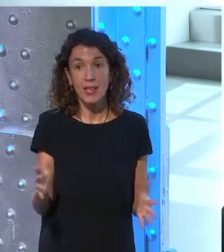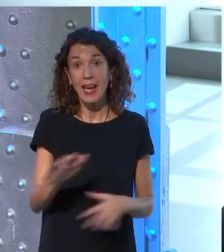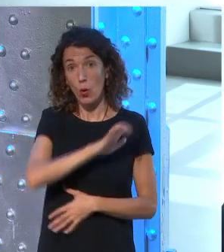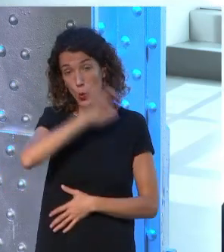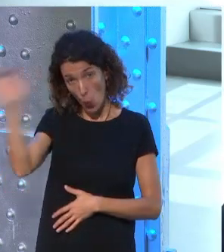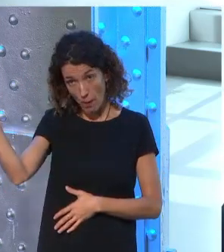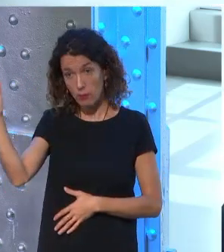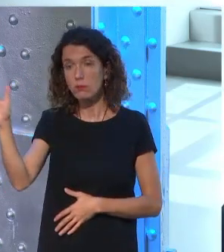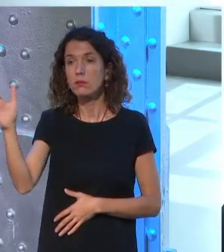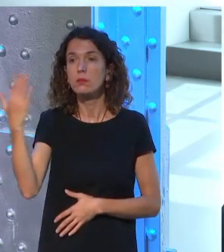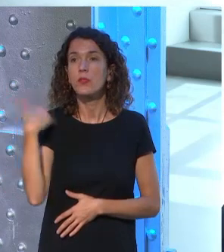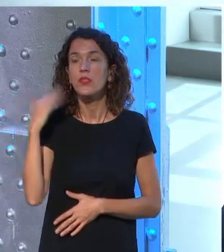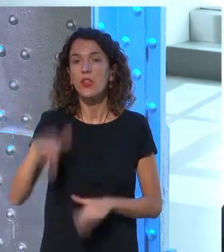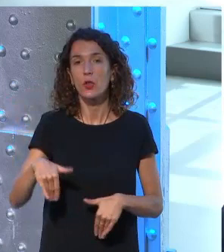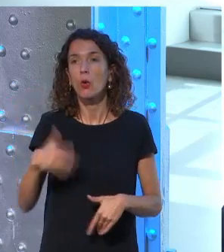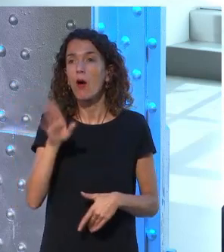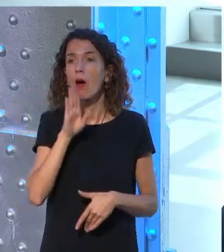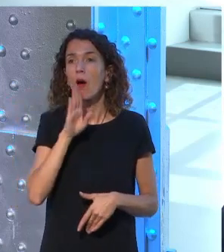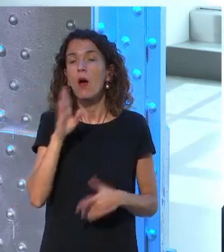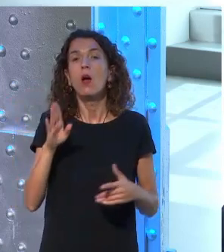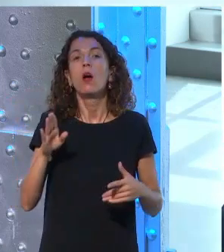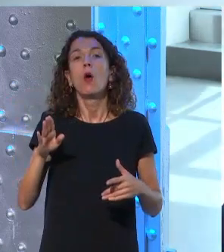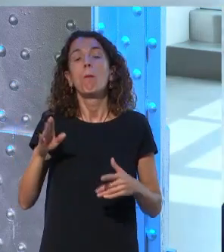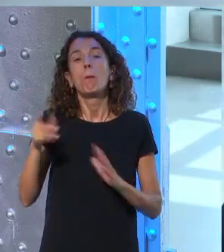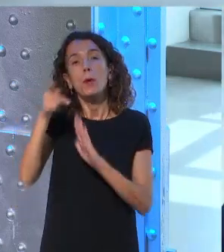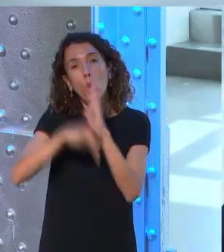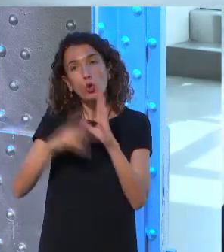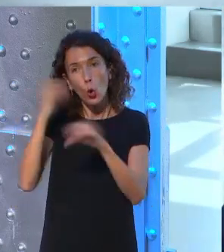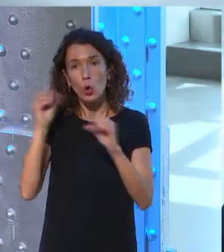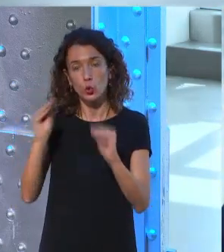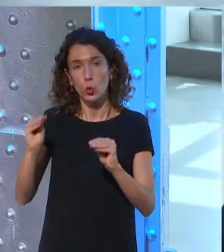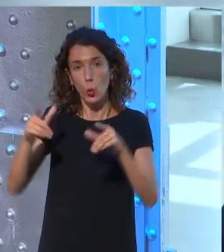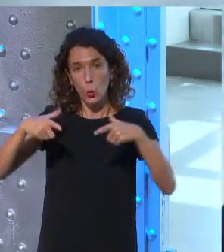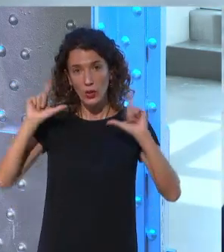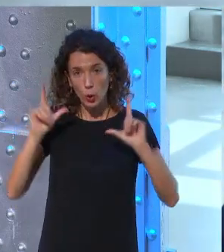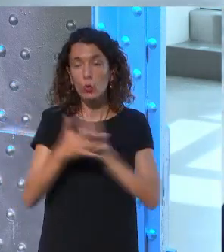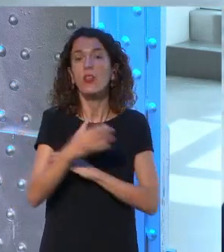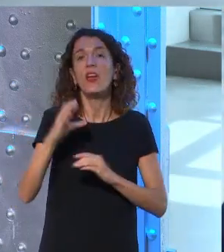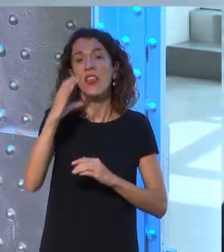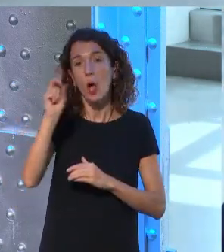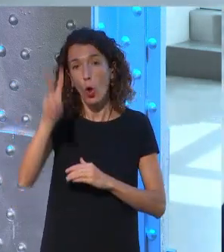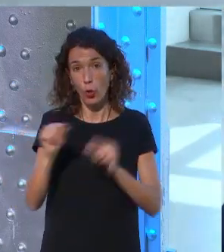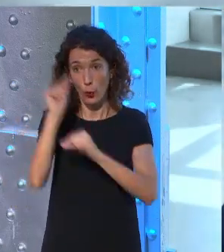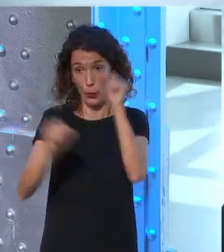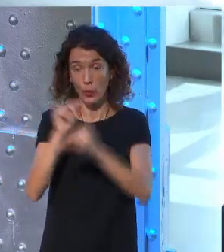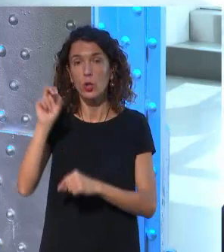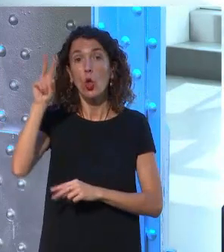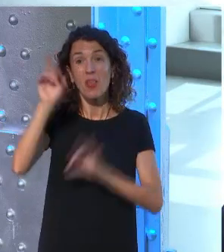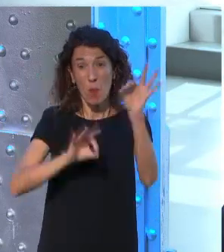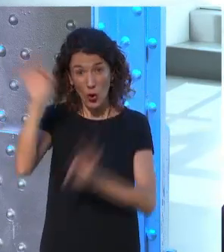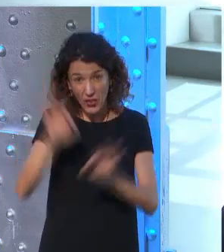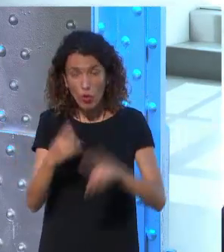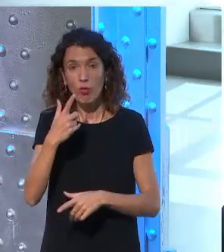Europa, cuando hizo las contribuciones del primer protocolo de Kioto, su aportación en emisiones de CO2 al planeta era del